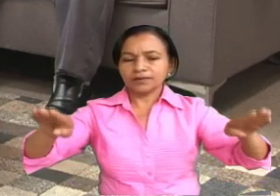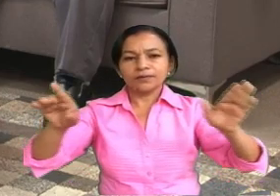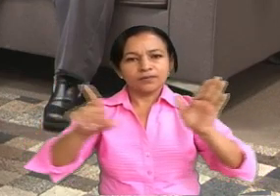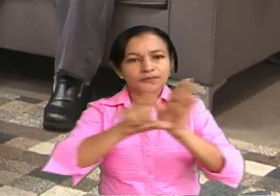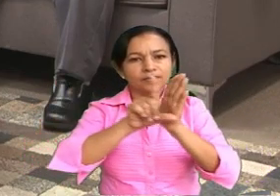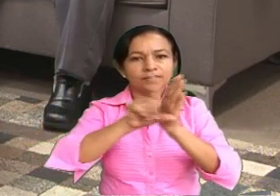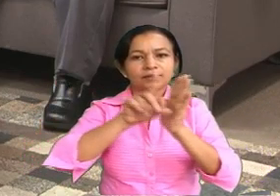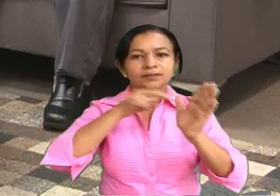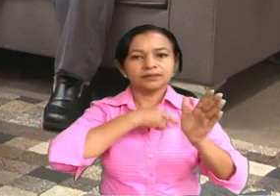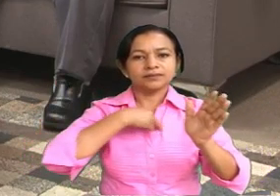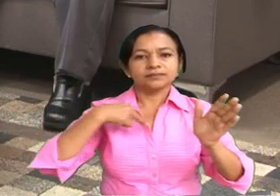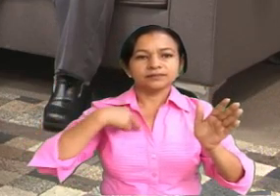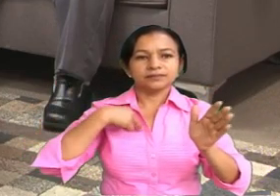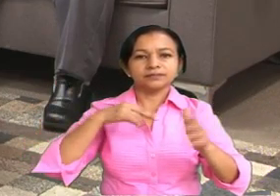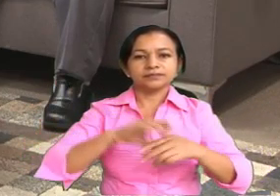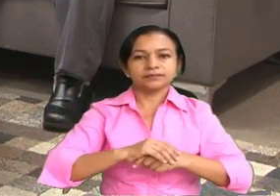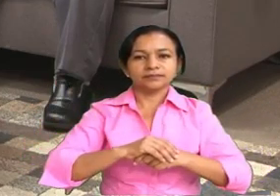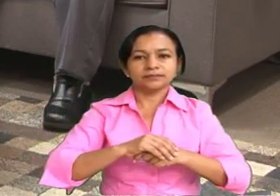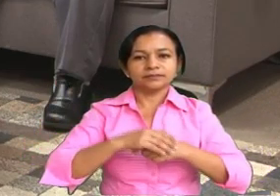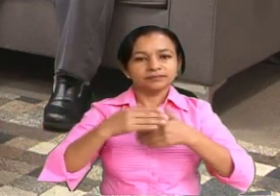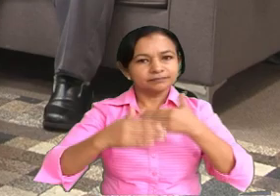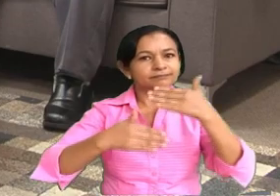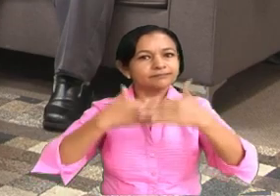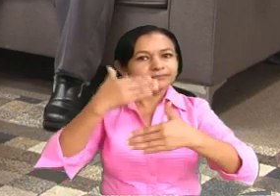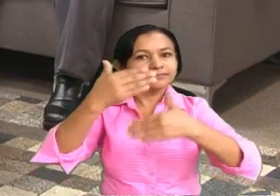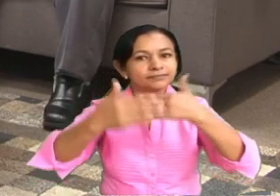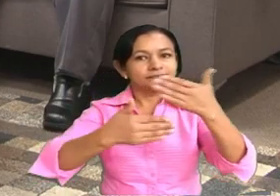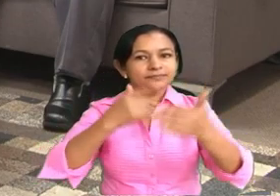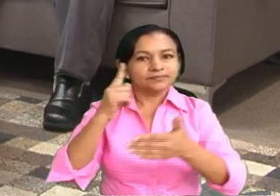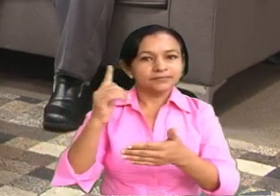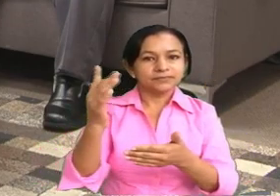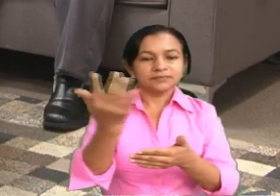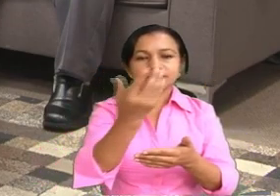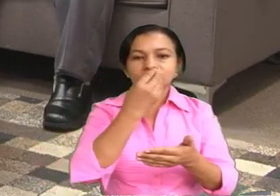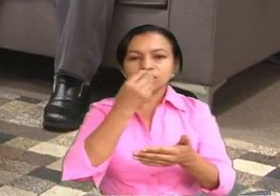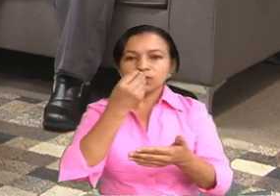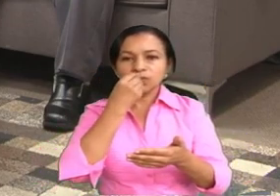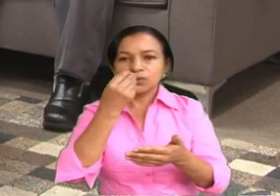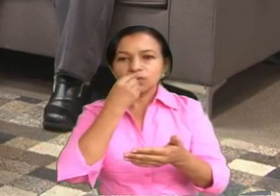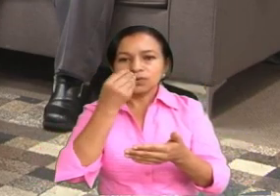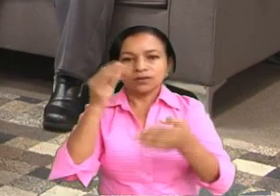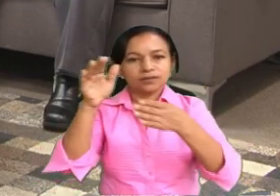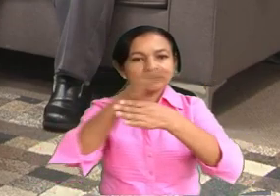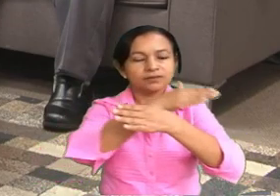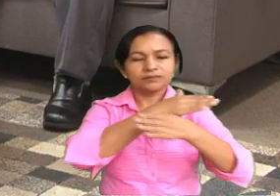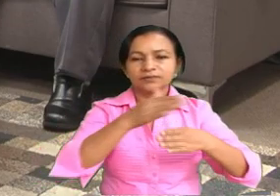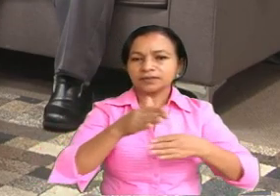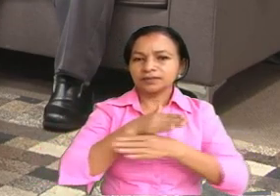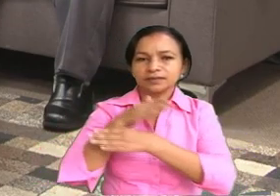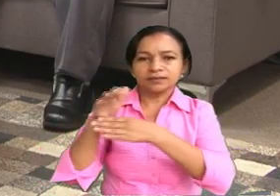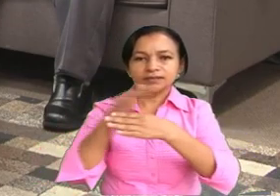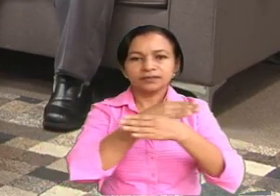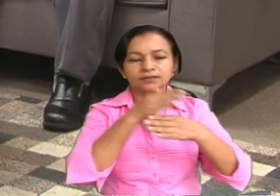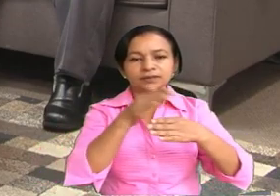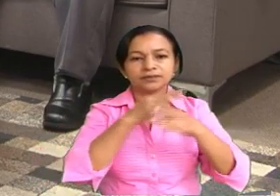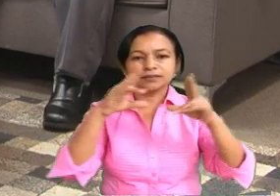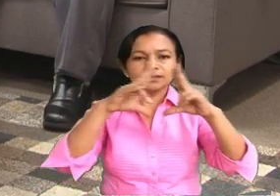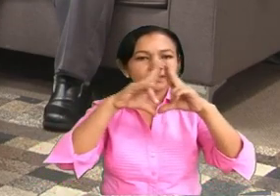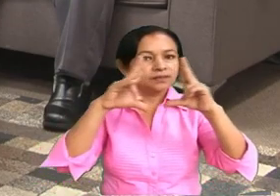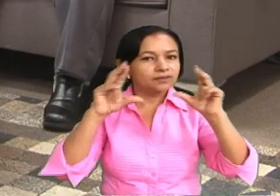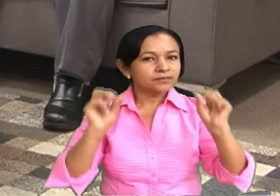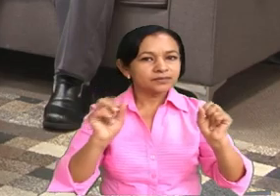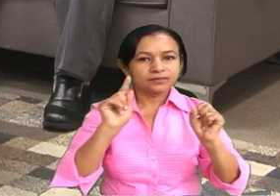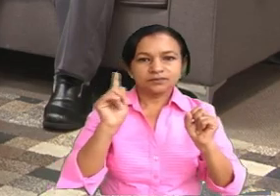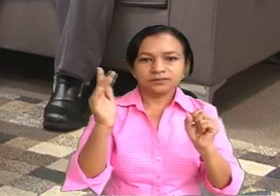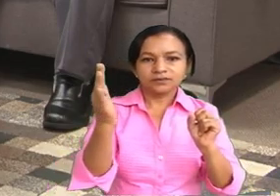que se va a aprobar. Una ley que estamos en proceso ahí, que todo lo que es la comida de los diferentes nicaragüenses, porque